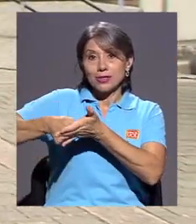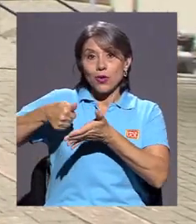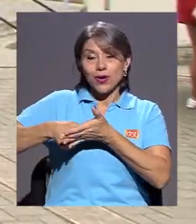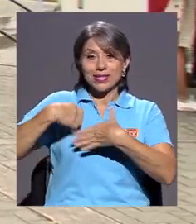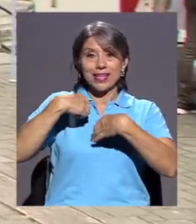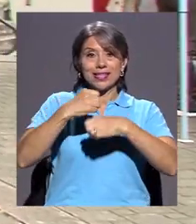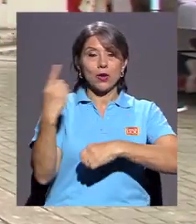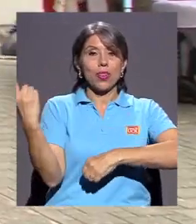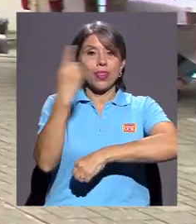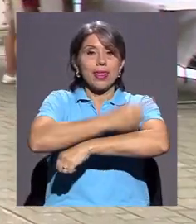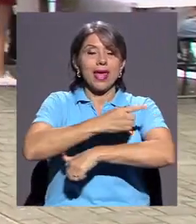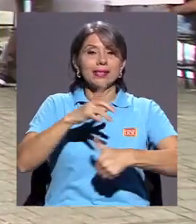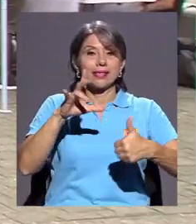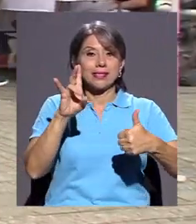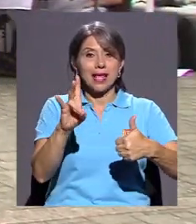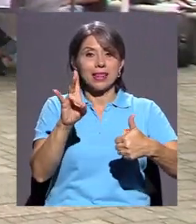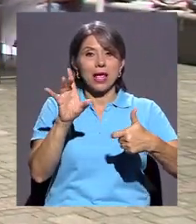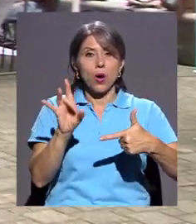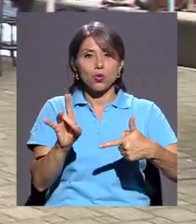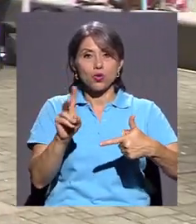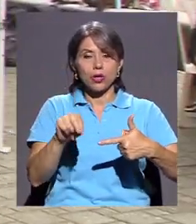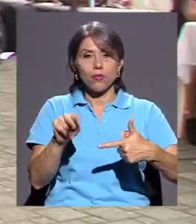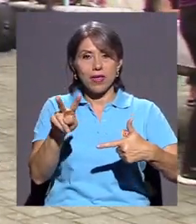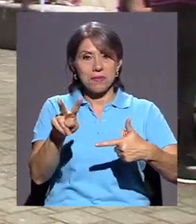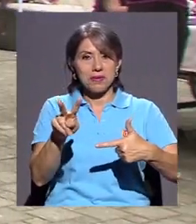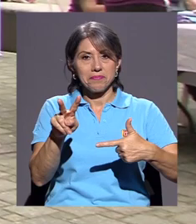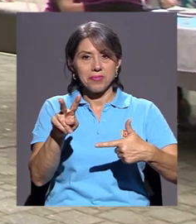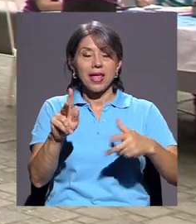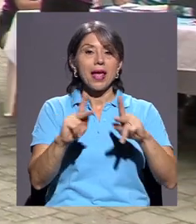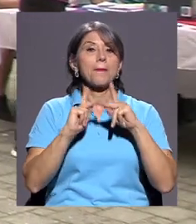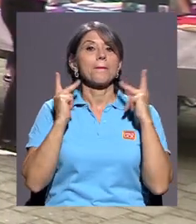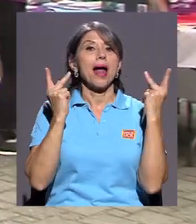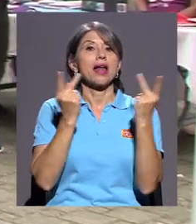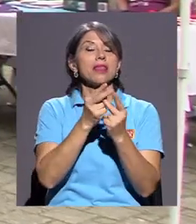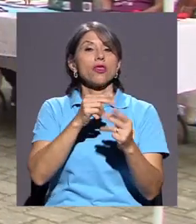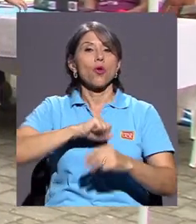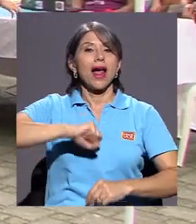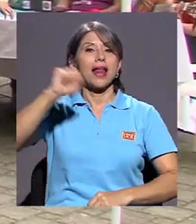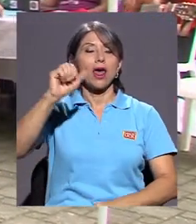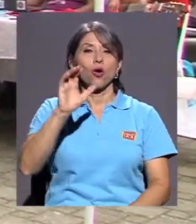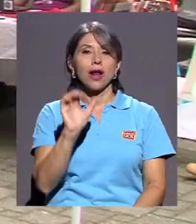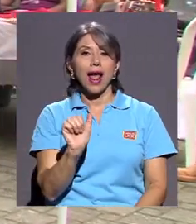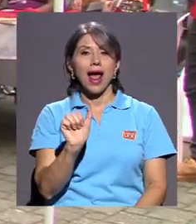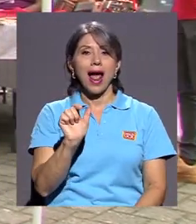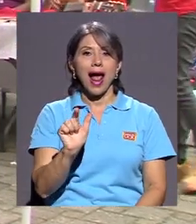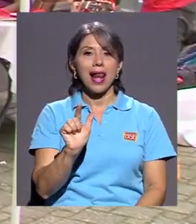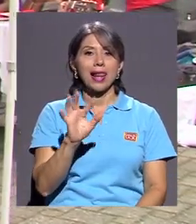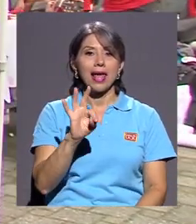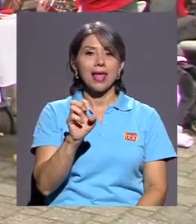se llevaron a cabo los días 7 y 8 de noviembre y el partido que resultó